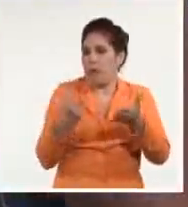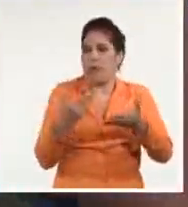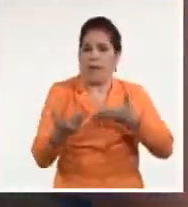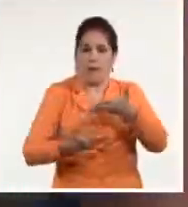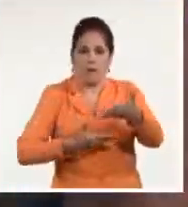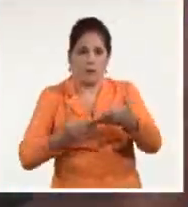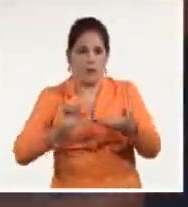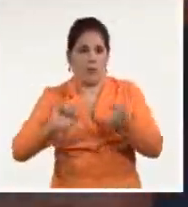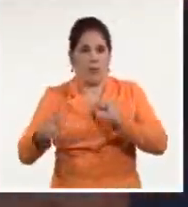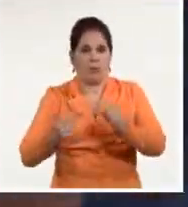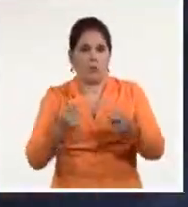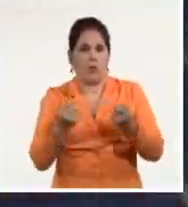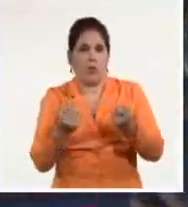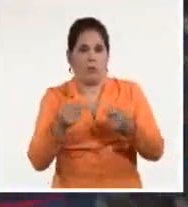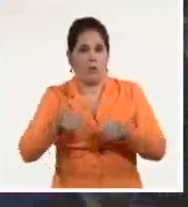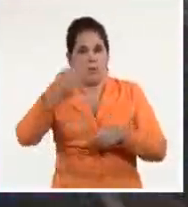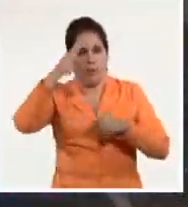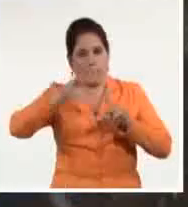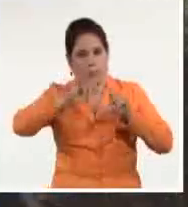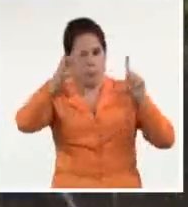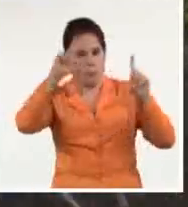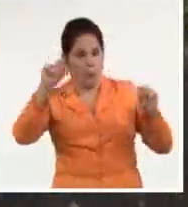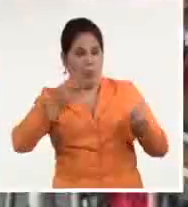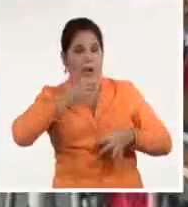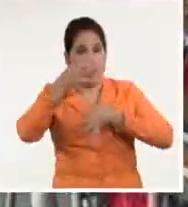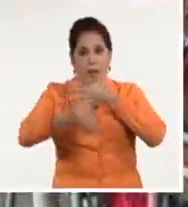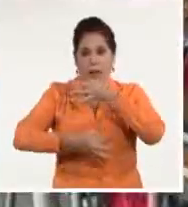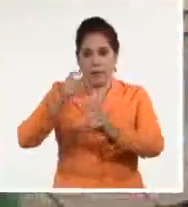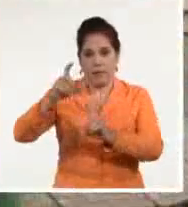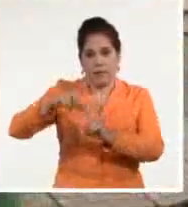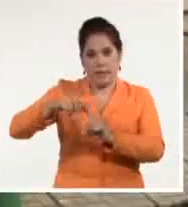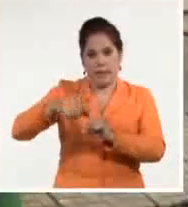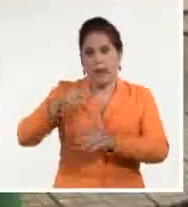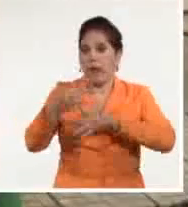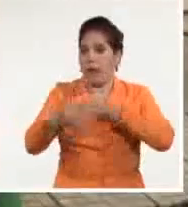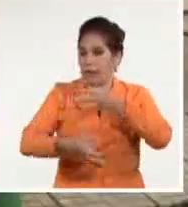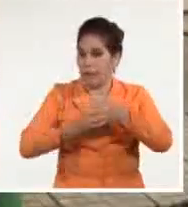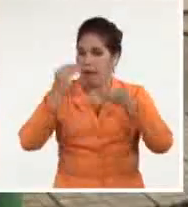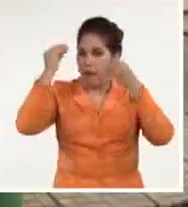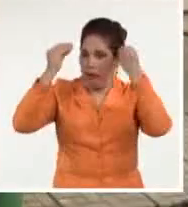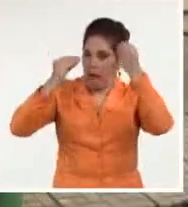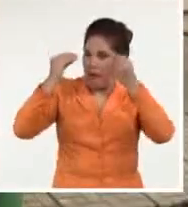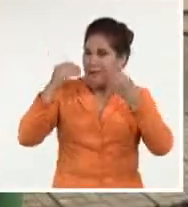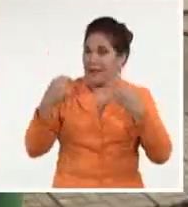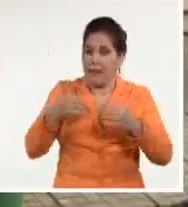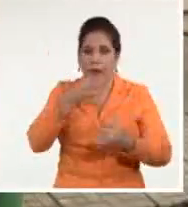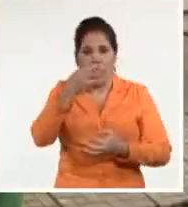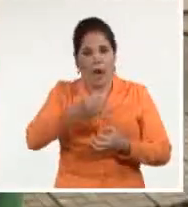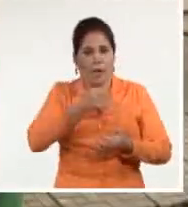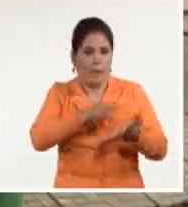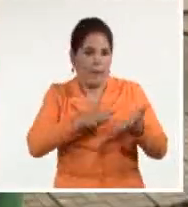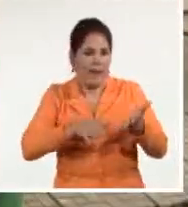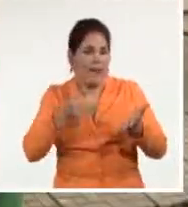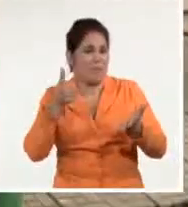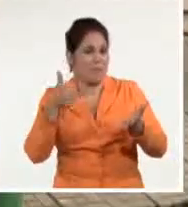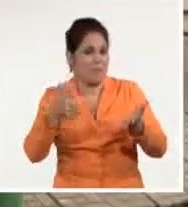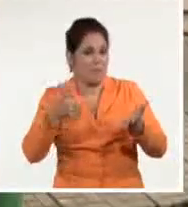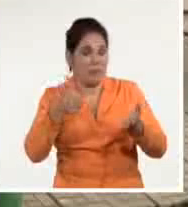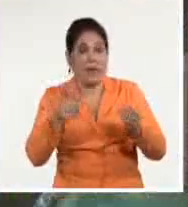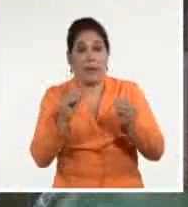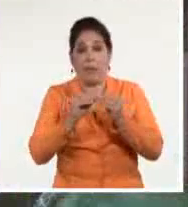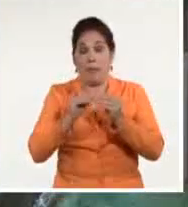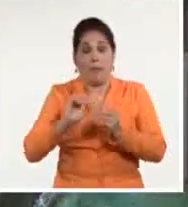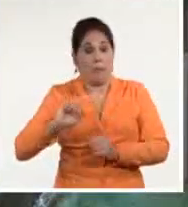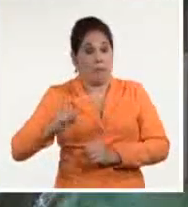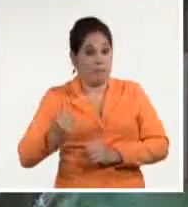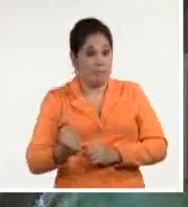y control de la economía. Un comunicado de la CTC destacó que los análisis hay que fundamentarlos en correspondencia con las exigencias